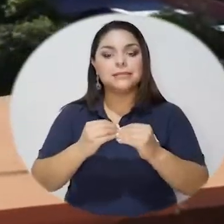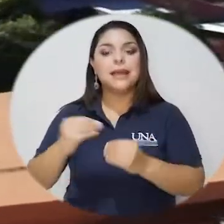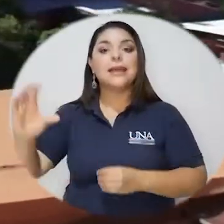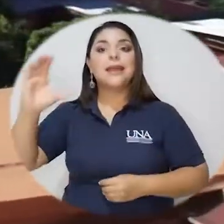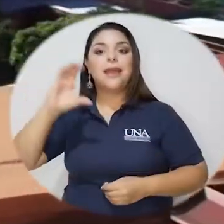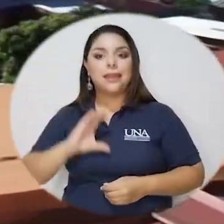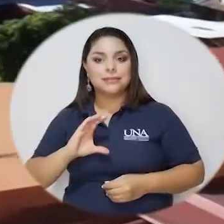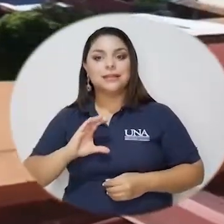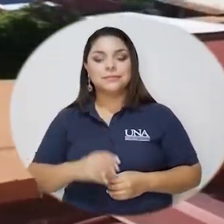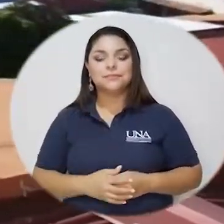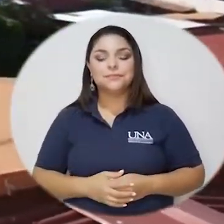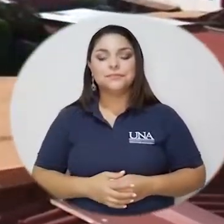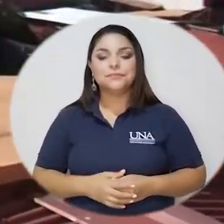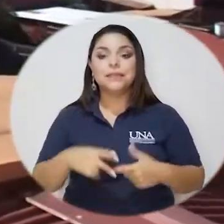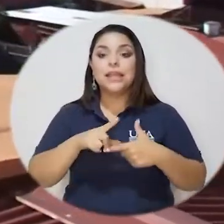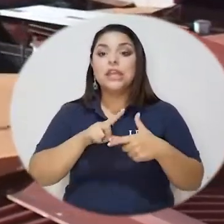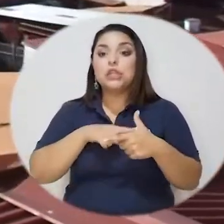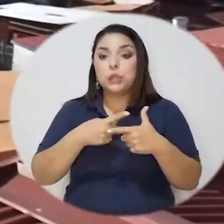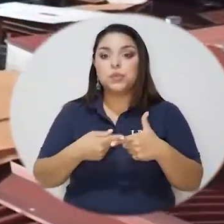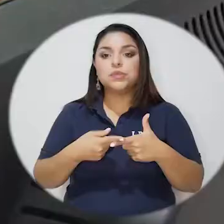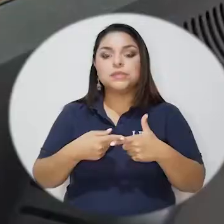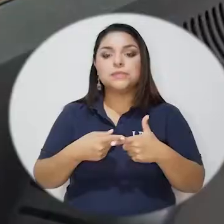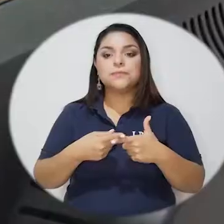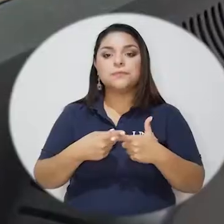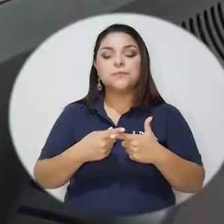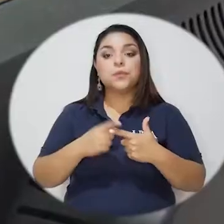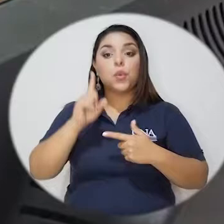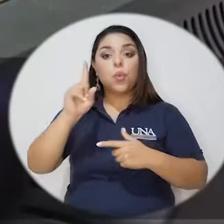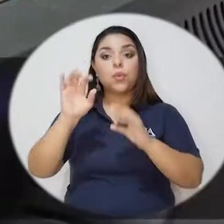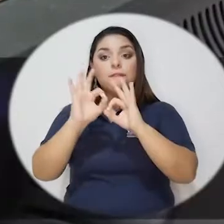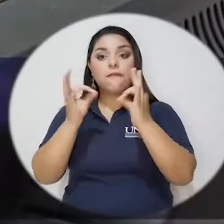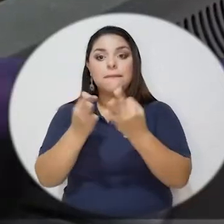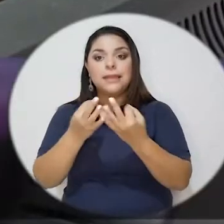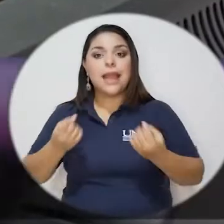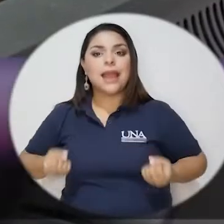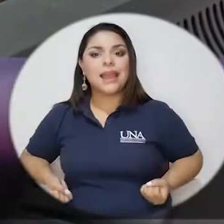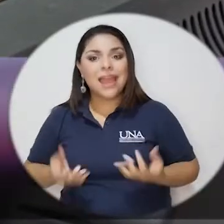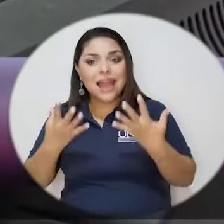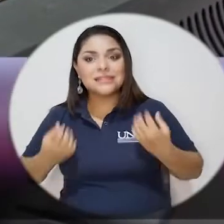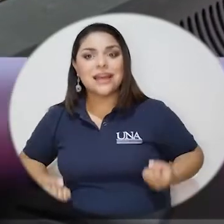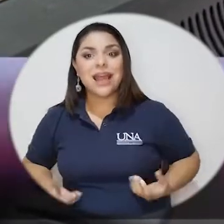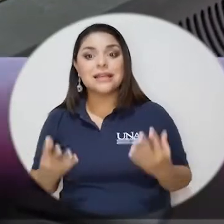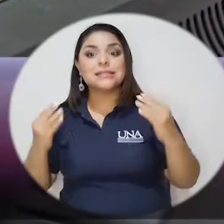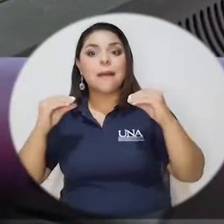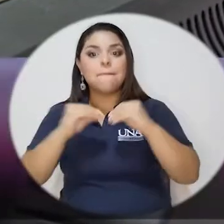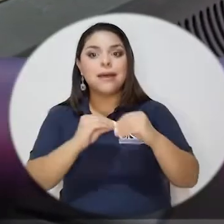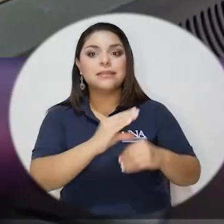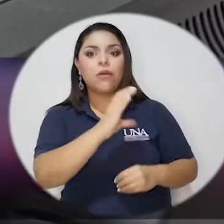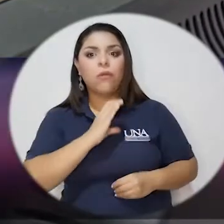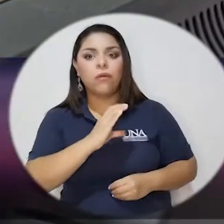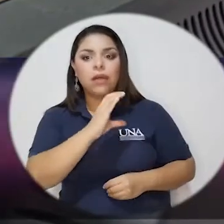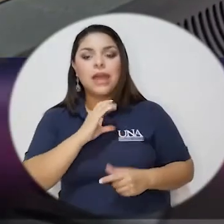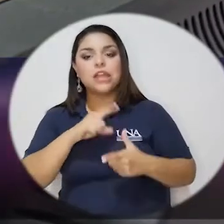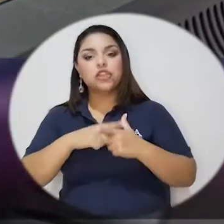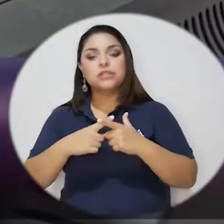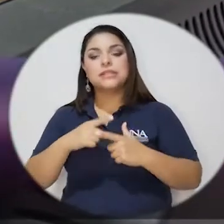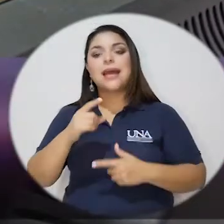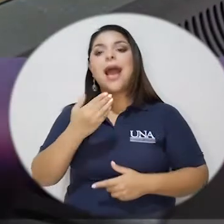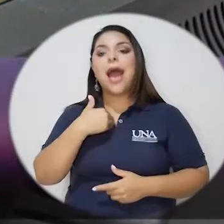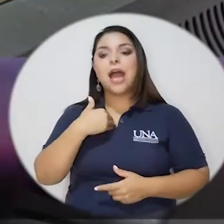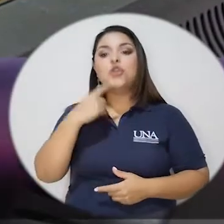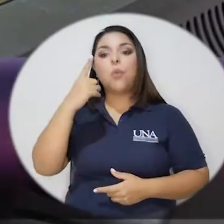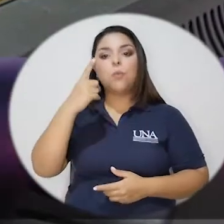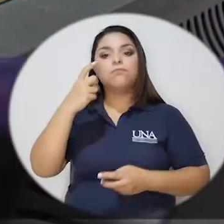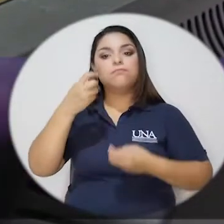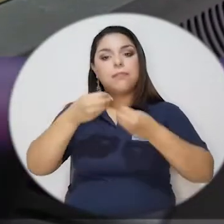de lo que nos está ingresando. Entonces, claro, si una familia gasta más de lo que tiene de ingresos, pues entonces